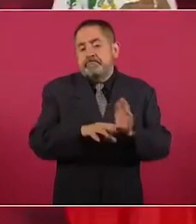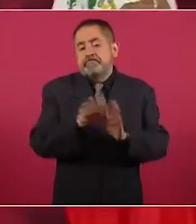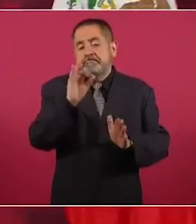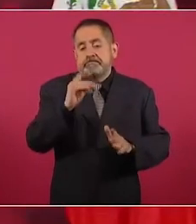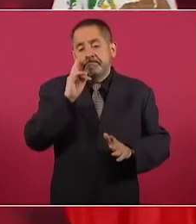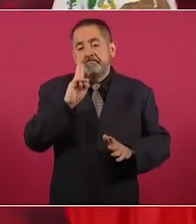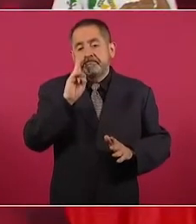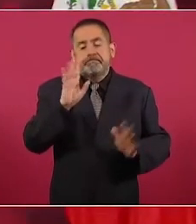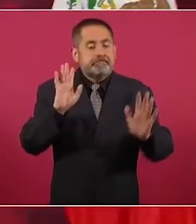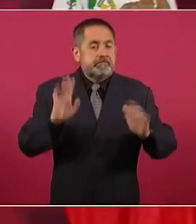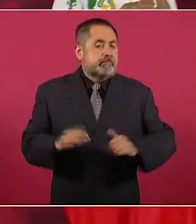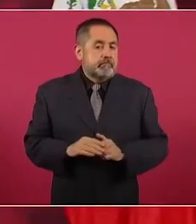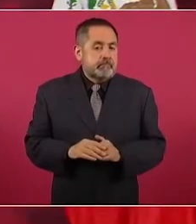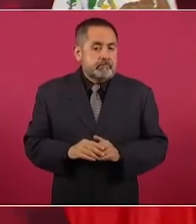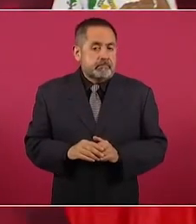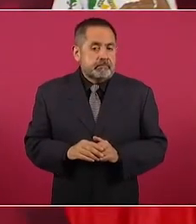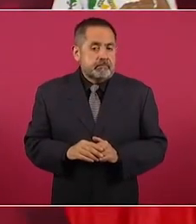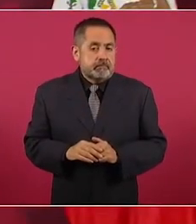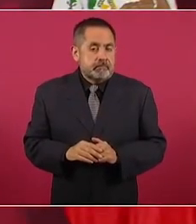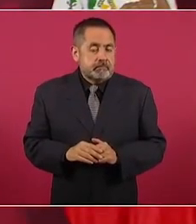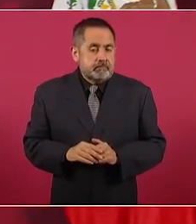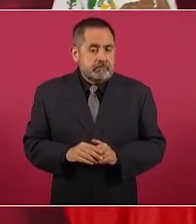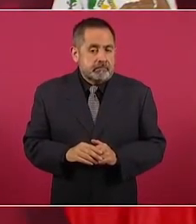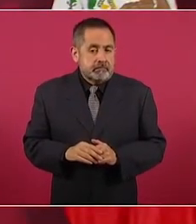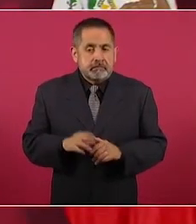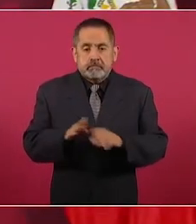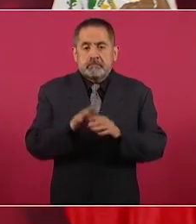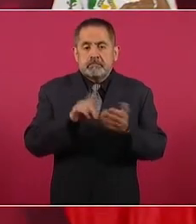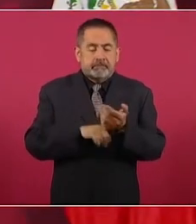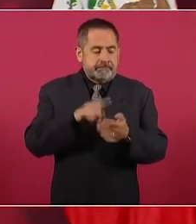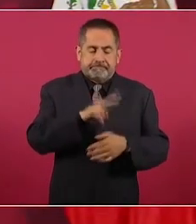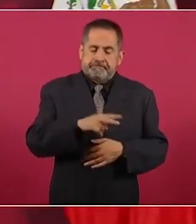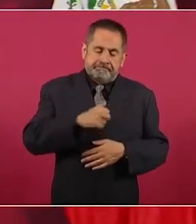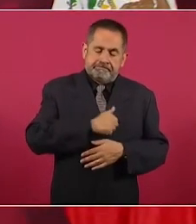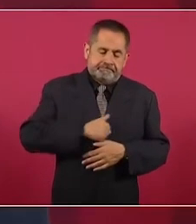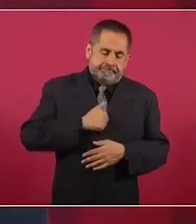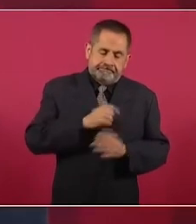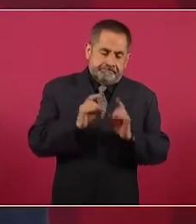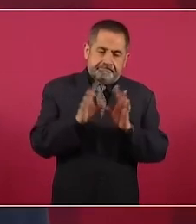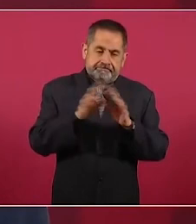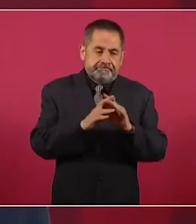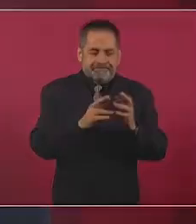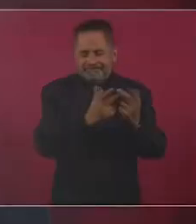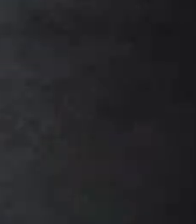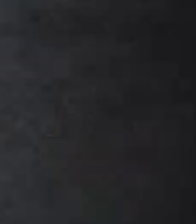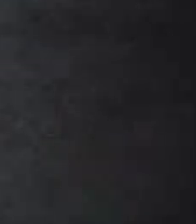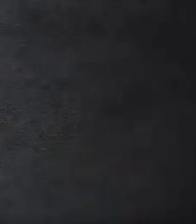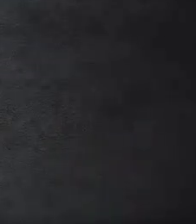sobre estos lamentables hechos.